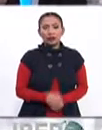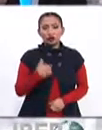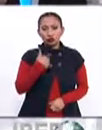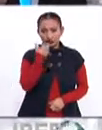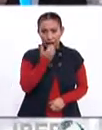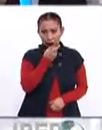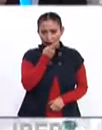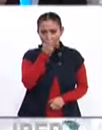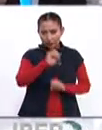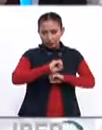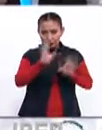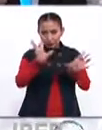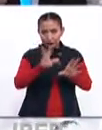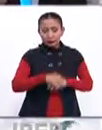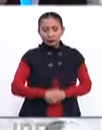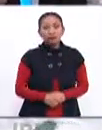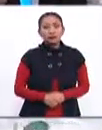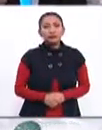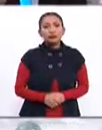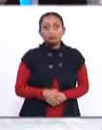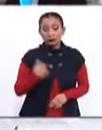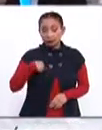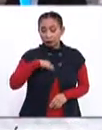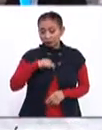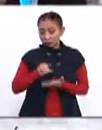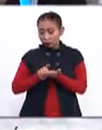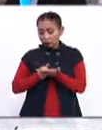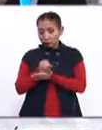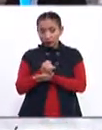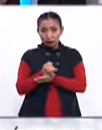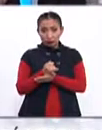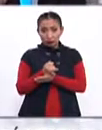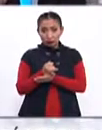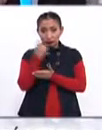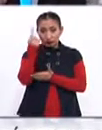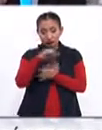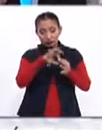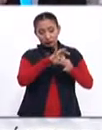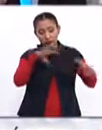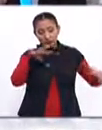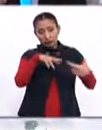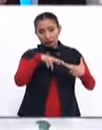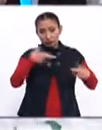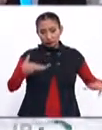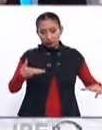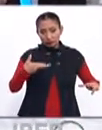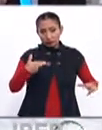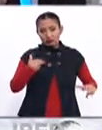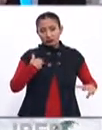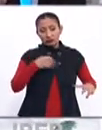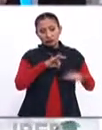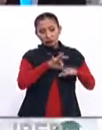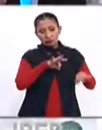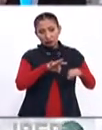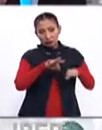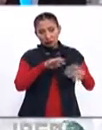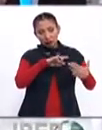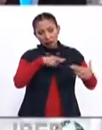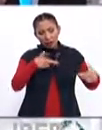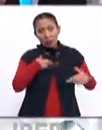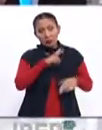Quiero aclarar que la decisión de ruptura de relaciones diplomáticas con